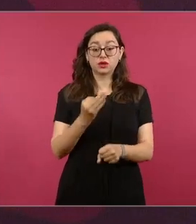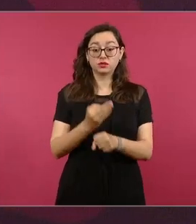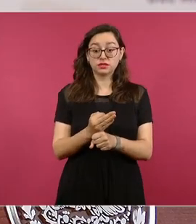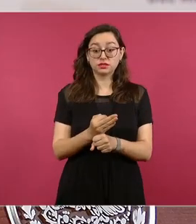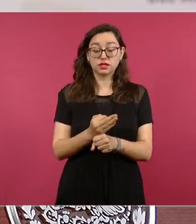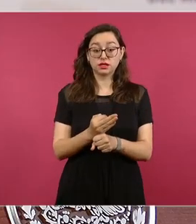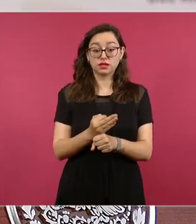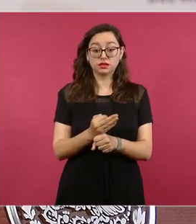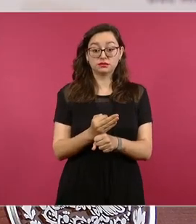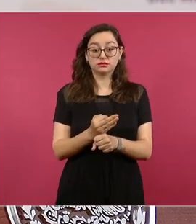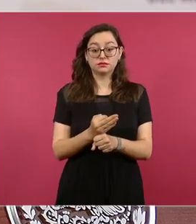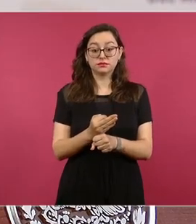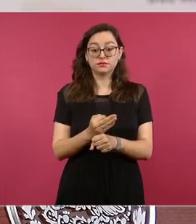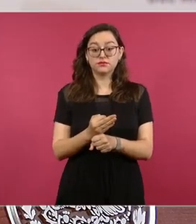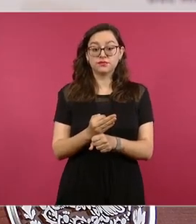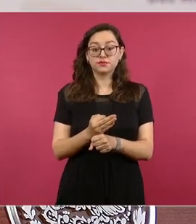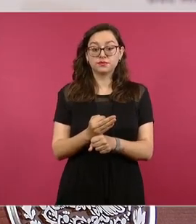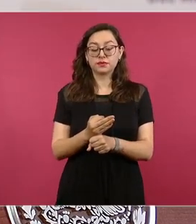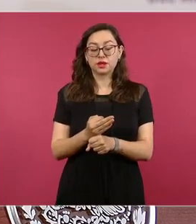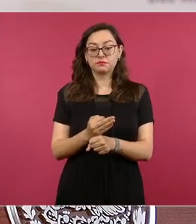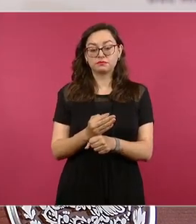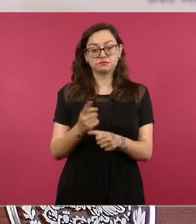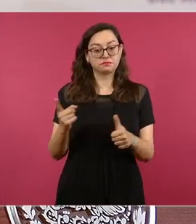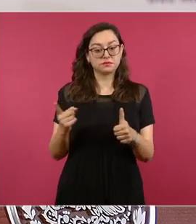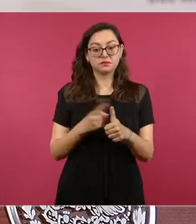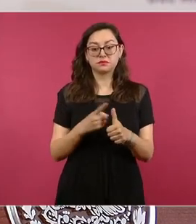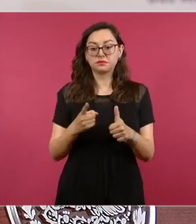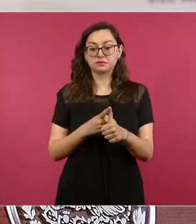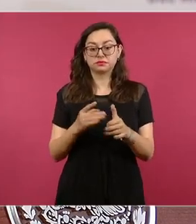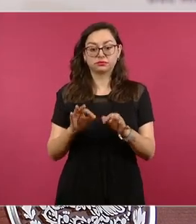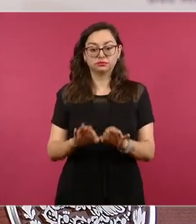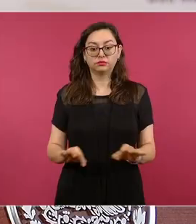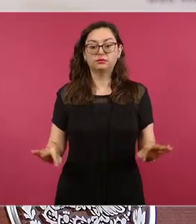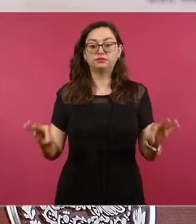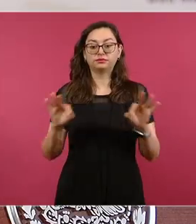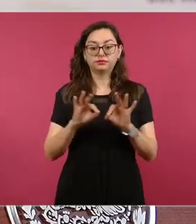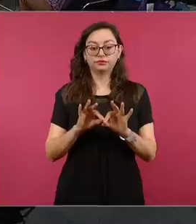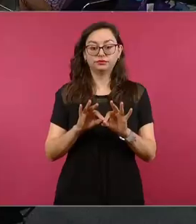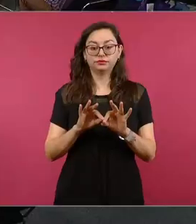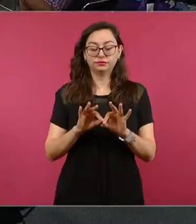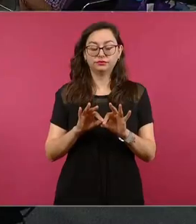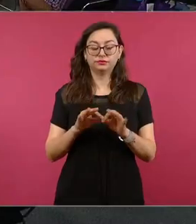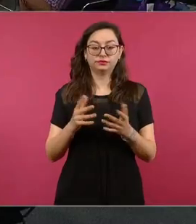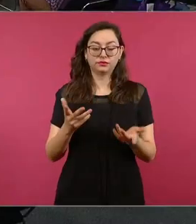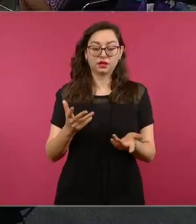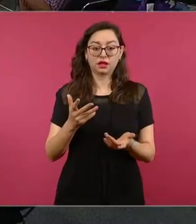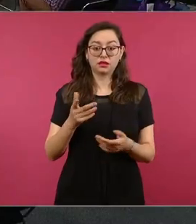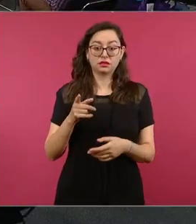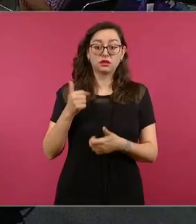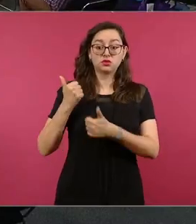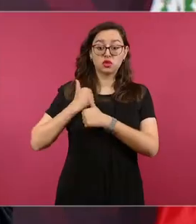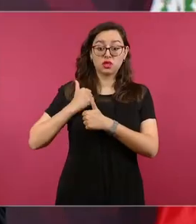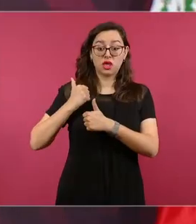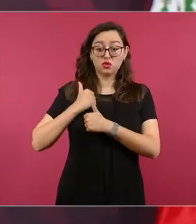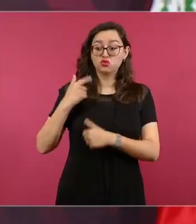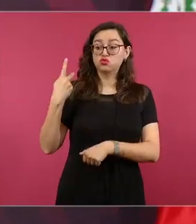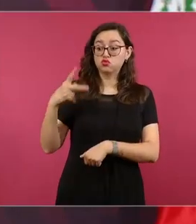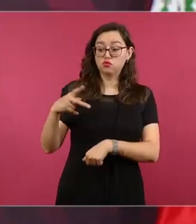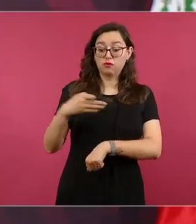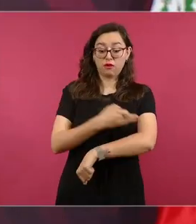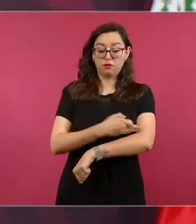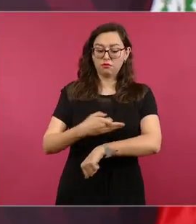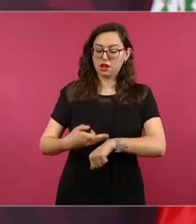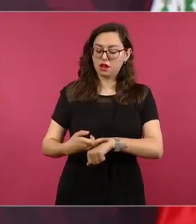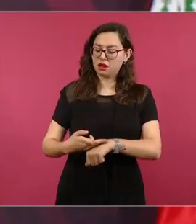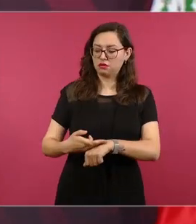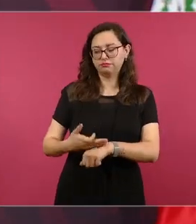es pues primero mandar un abrazo a los familiares del soldado que perdió la